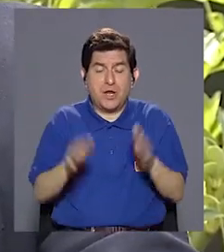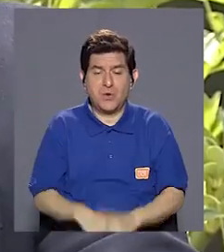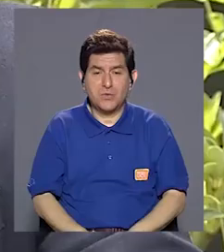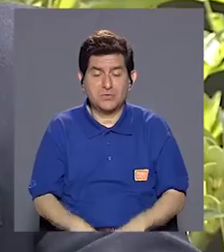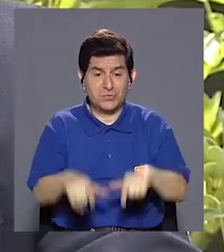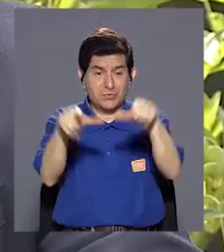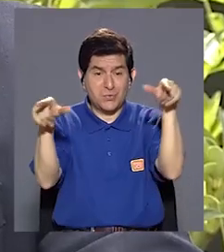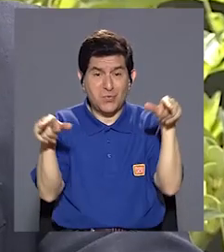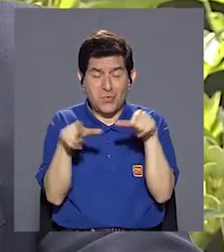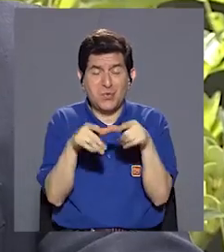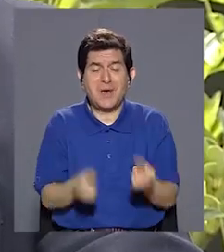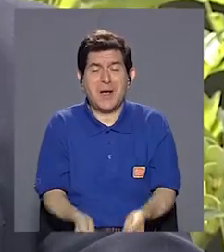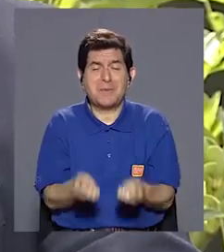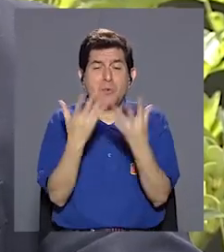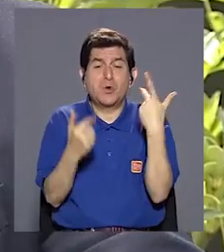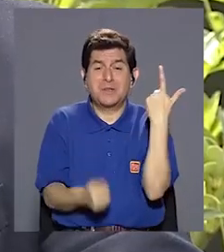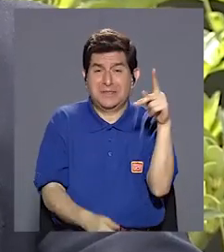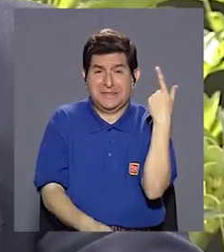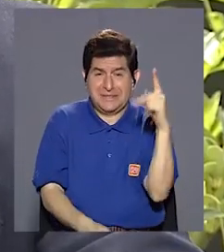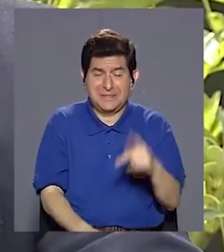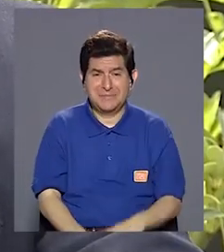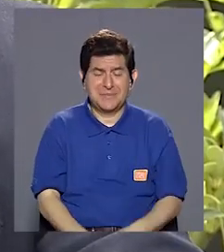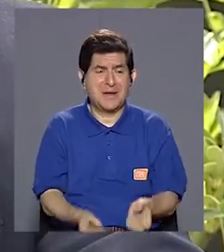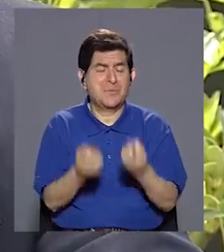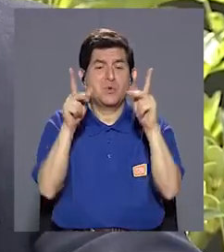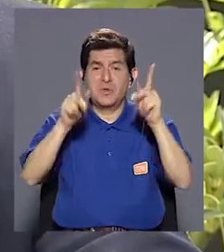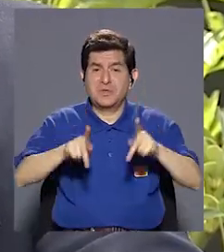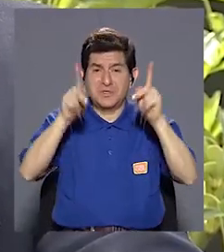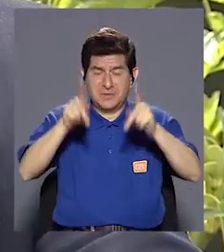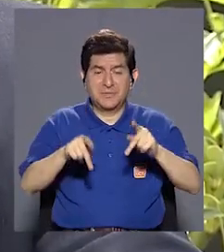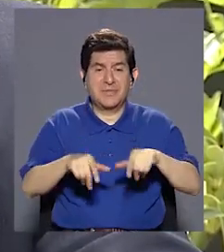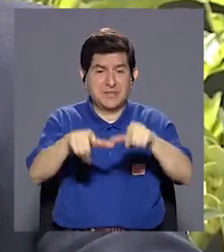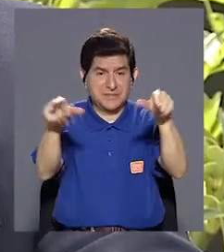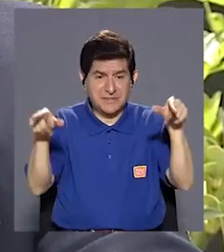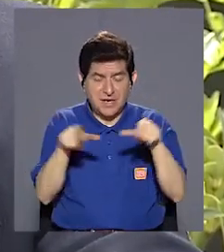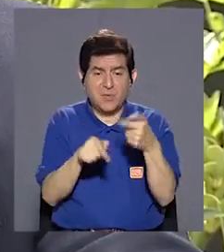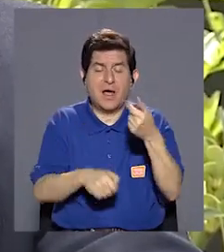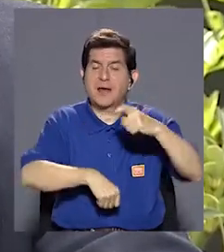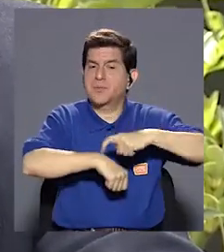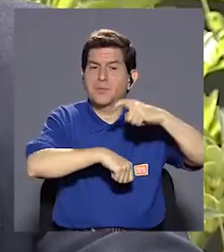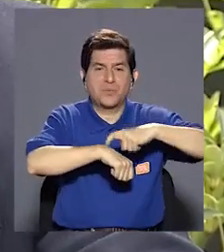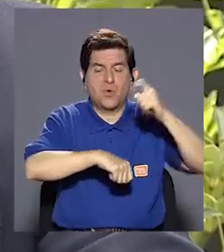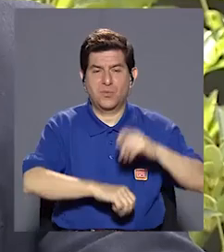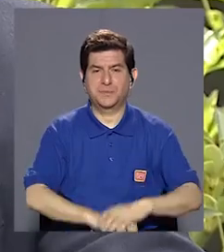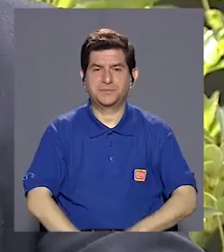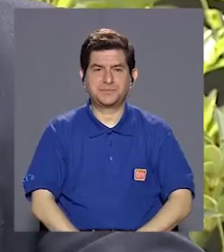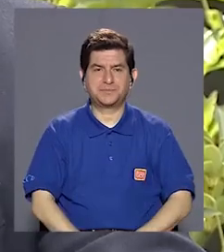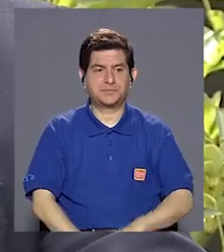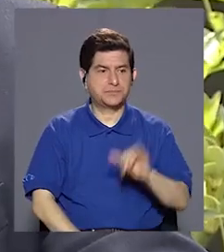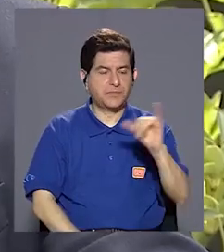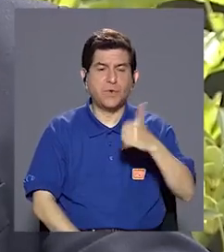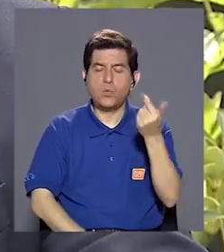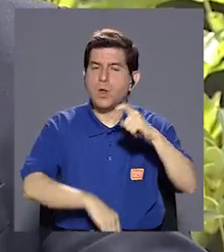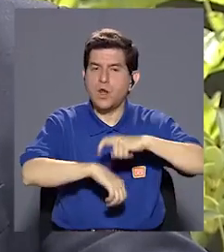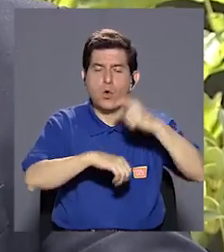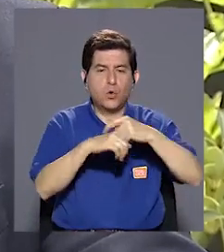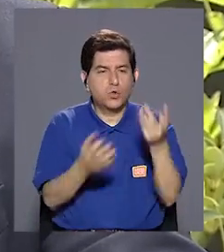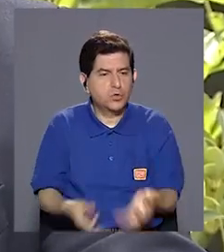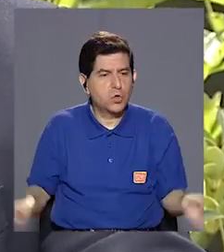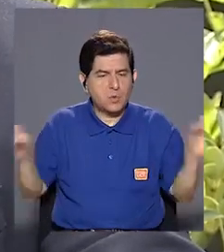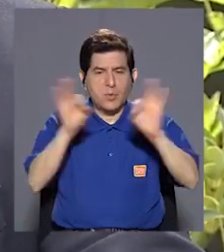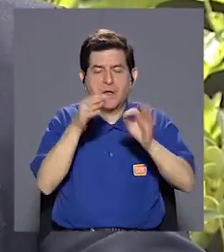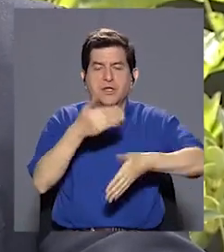convierten justamente en zonas de mucho riesgo porque llega muchísima gente, ¿verdad? En poco tiempo. También otro